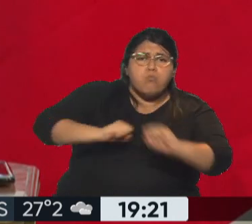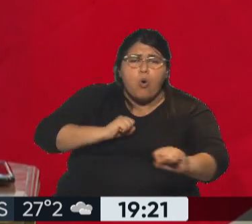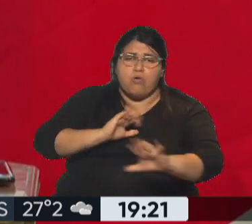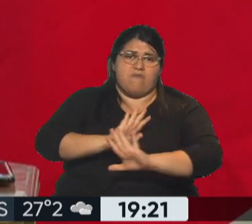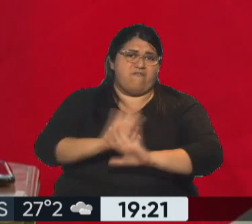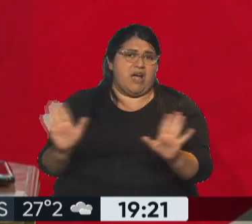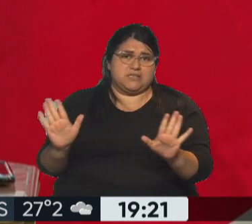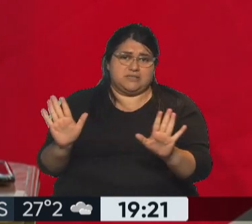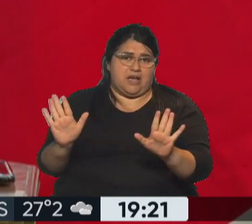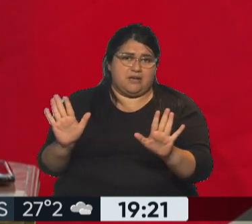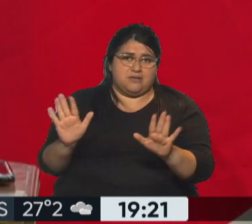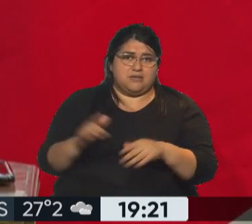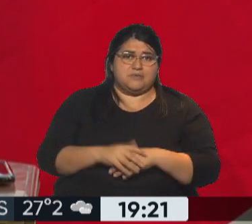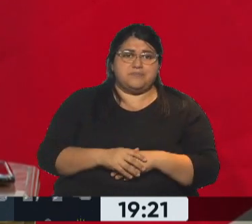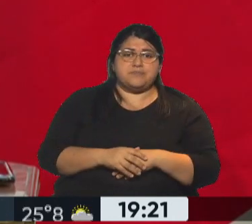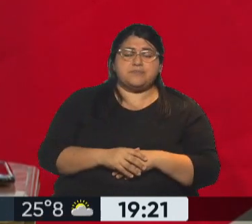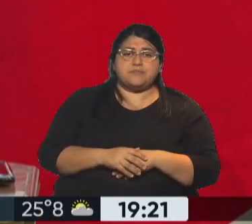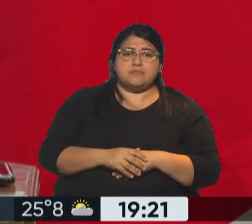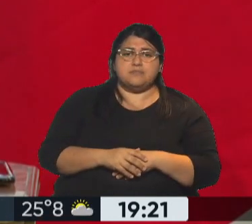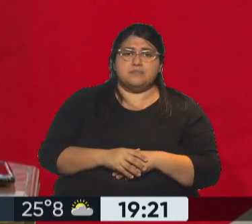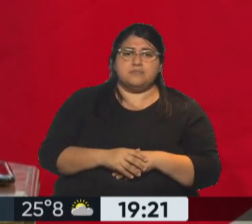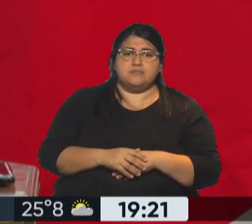energéticas nucleares.